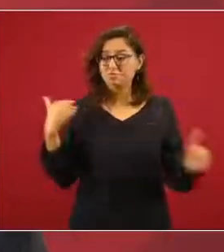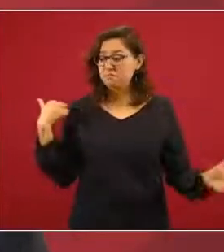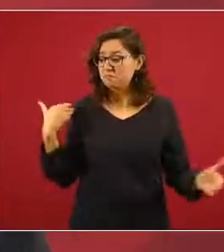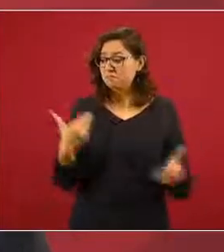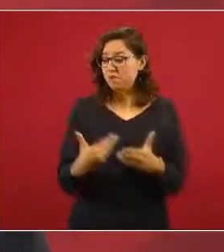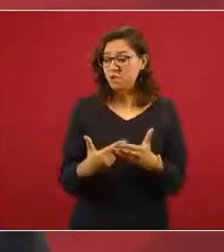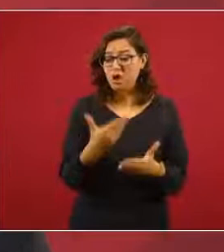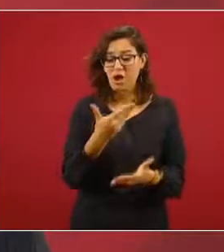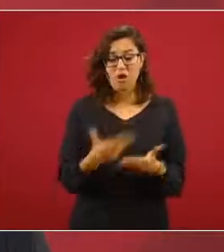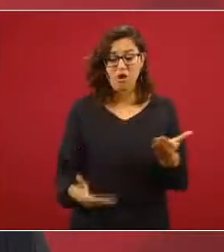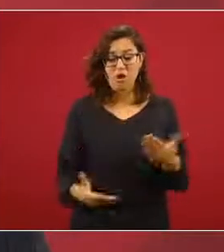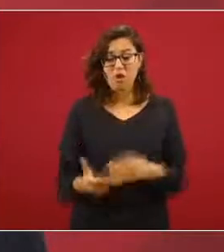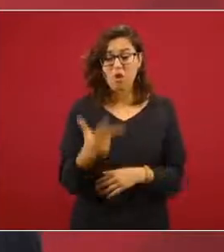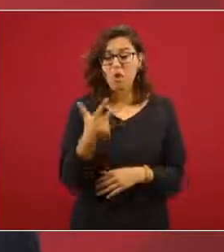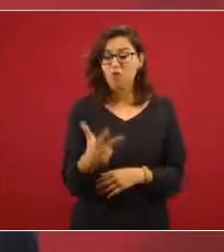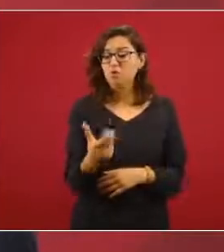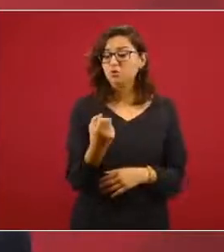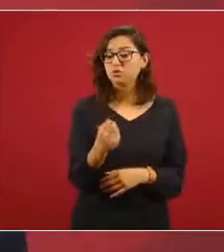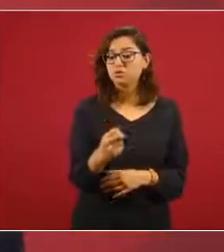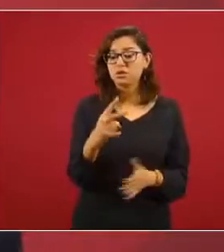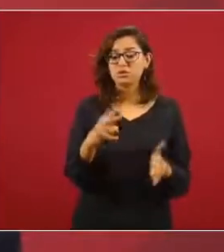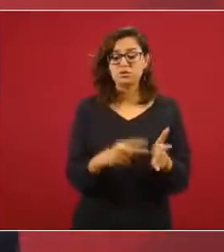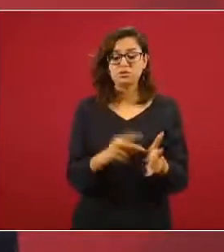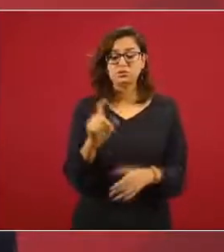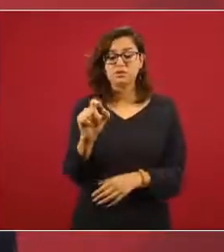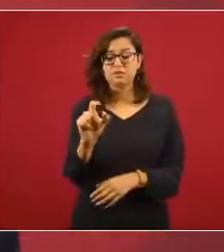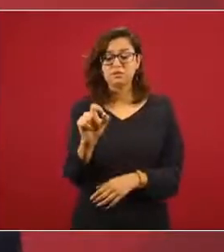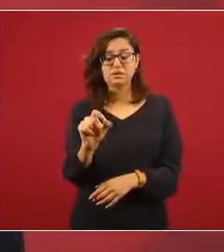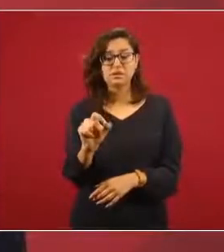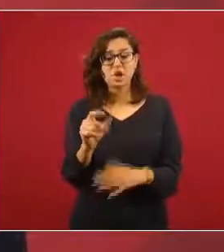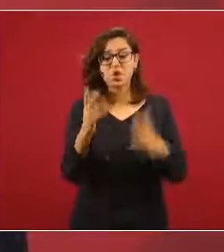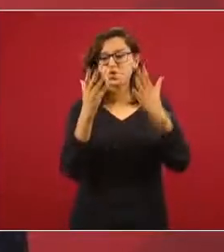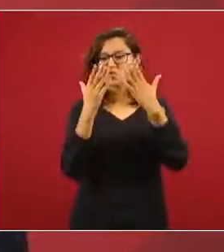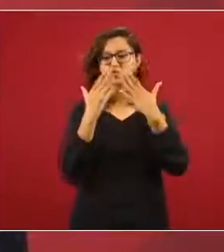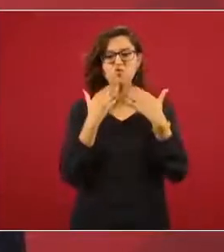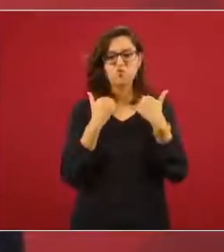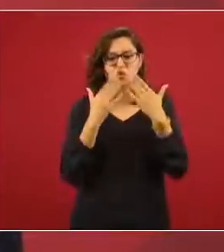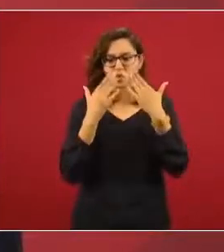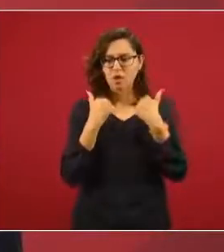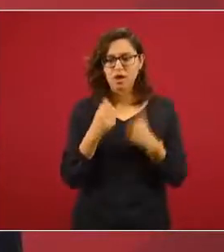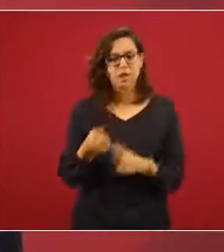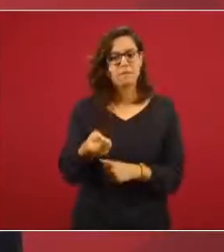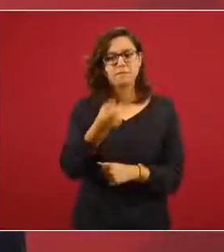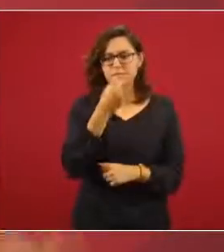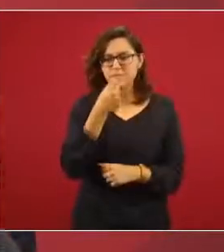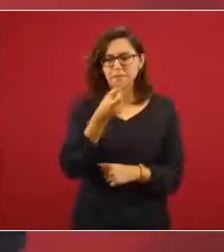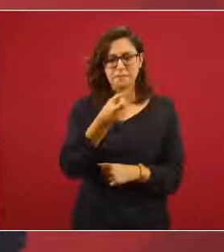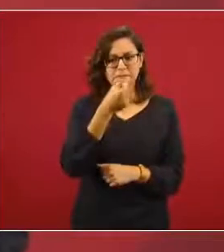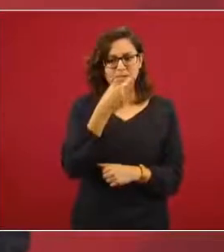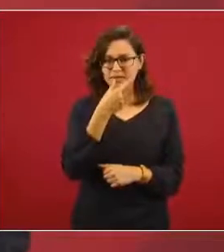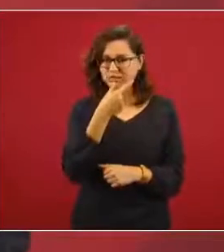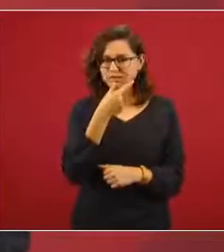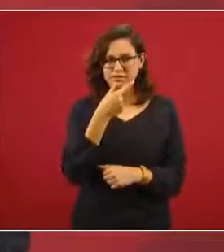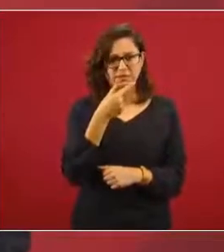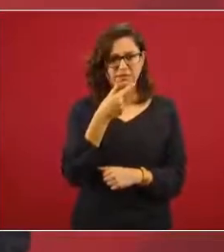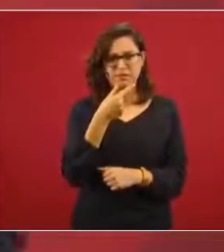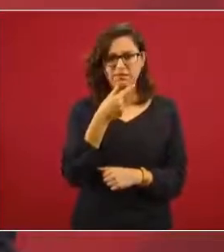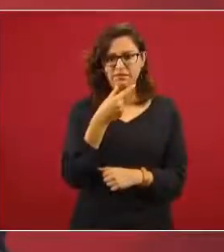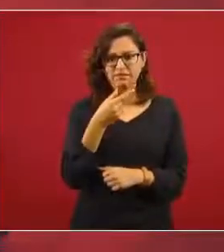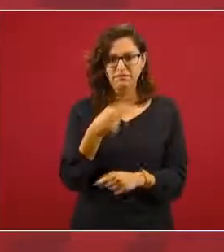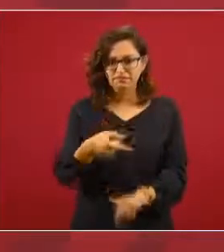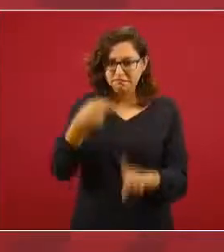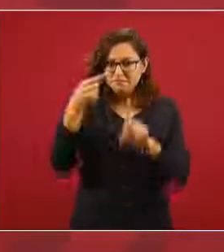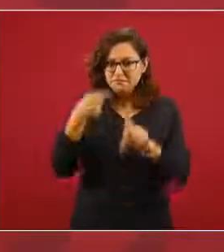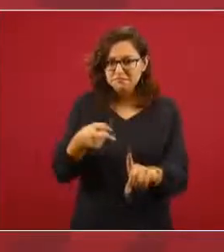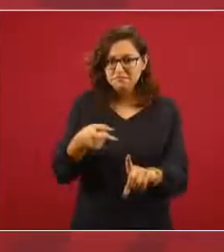hasta hoy, 8 de septiembre de 2020, no existe ningún tratamiento médico específico